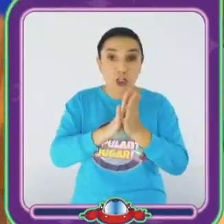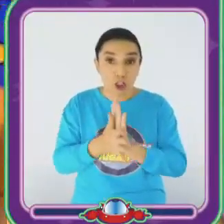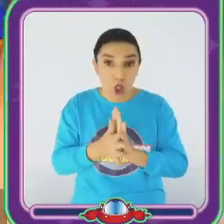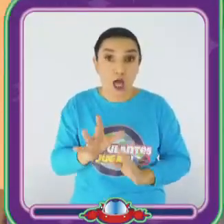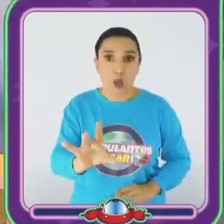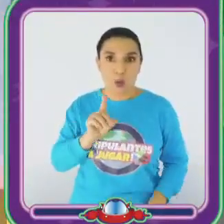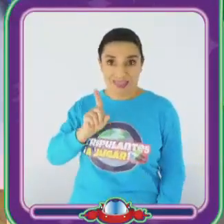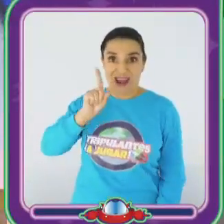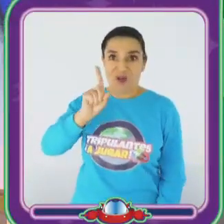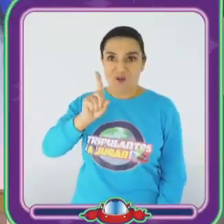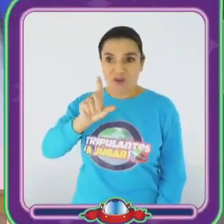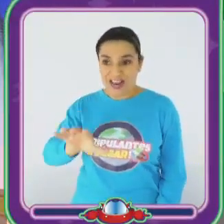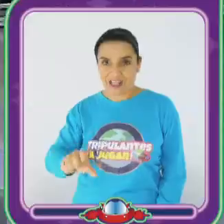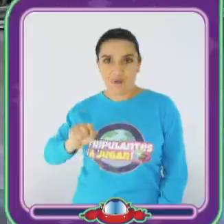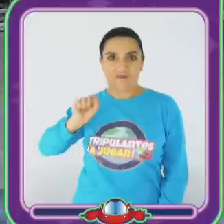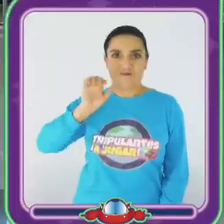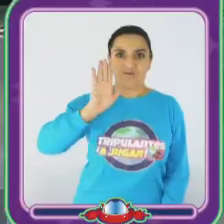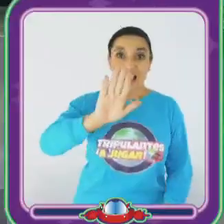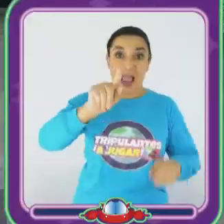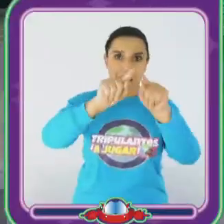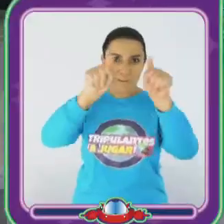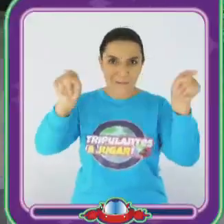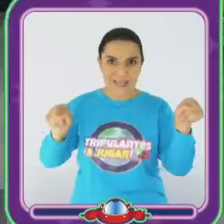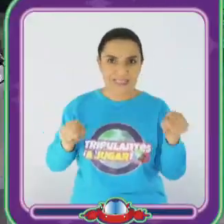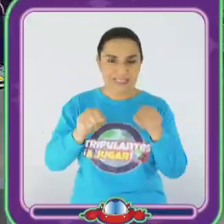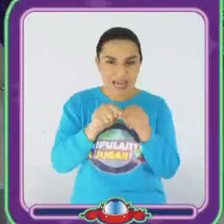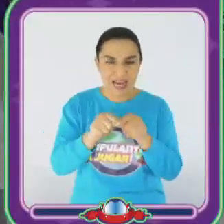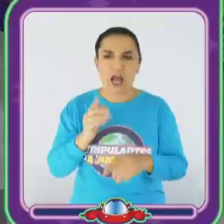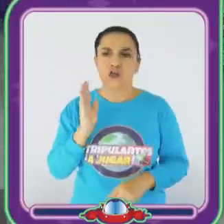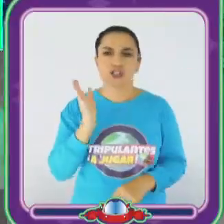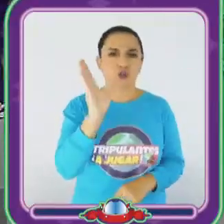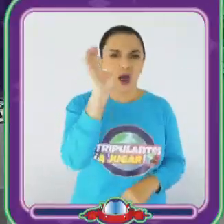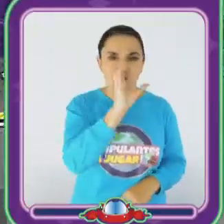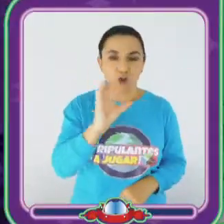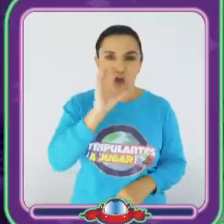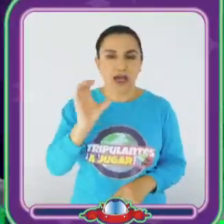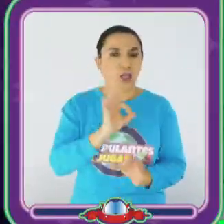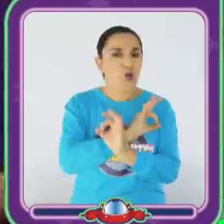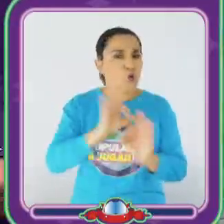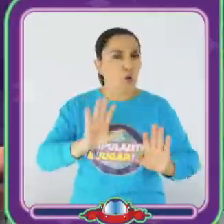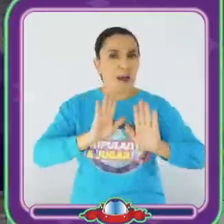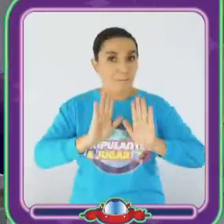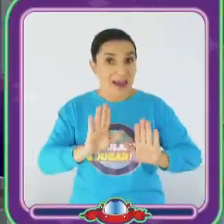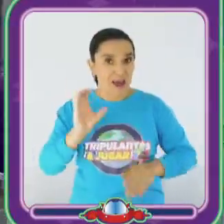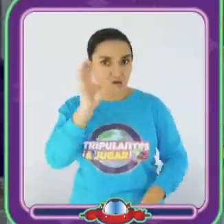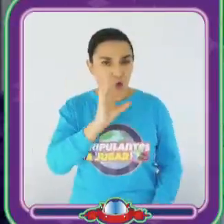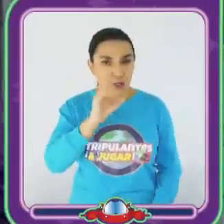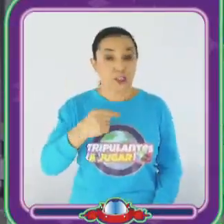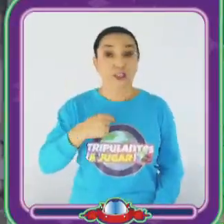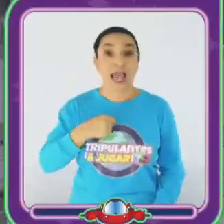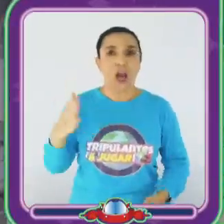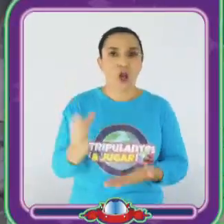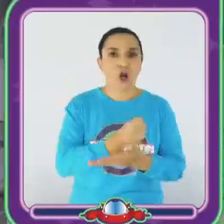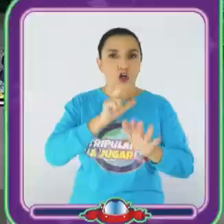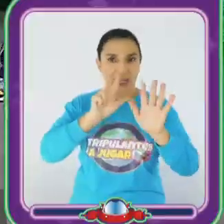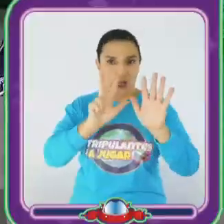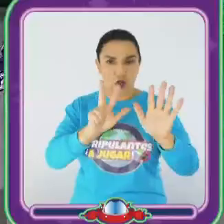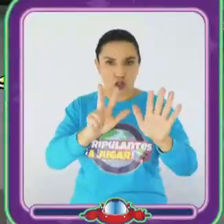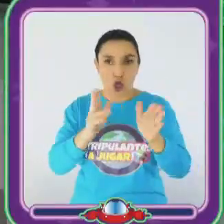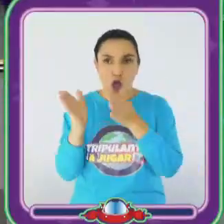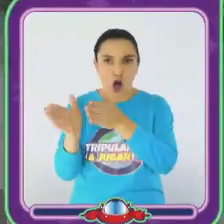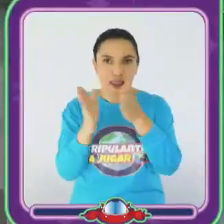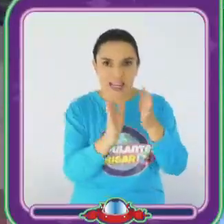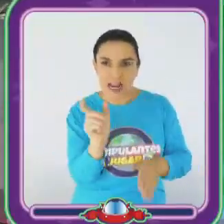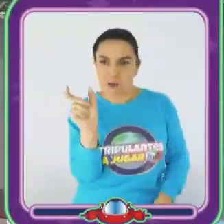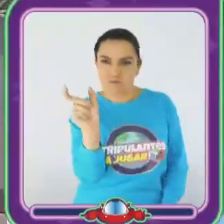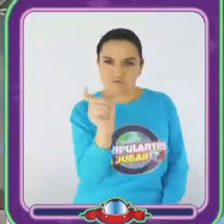Si encuentran una, la tienen que tomar y la traen a la pizarra. Y tienen que seguir buscando. Nunca se detengan de buscar. Cuando ya tengan las 8, vamos